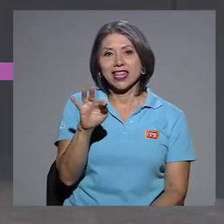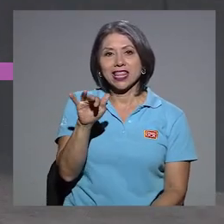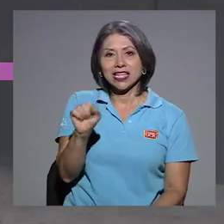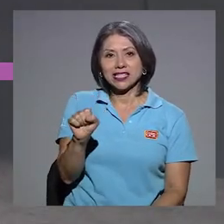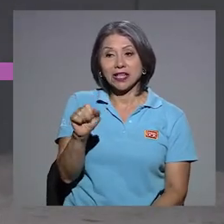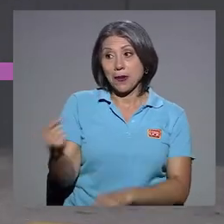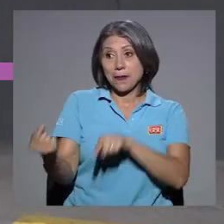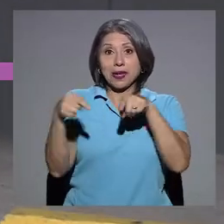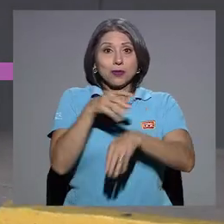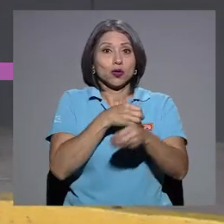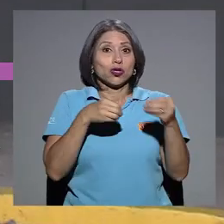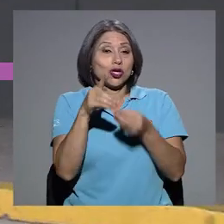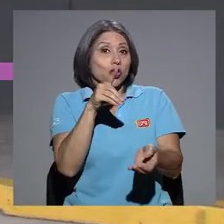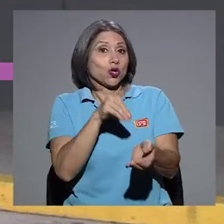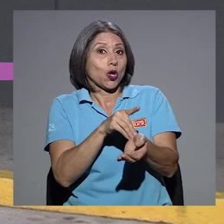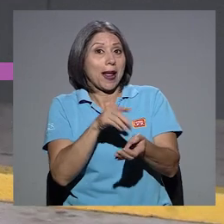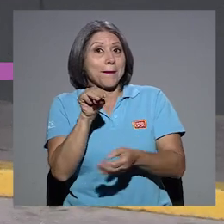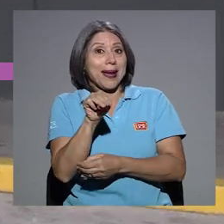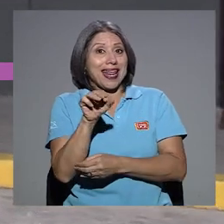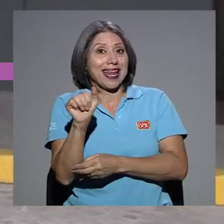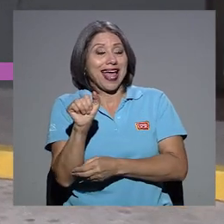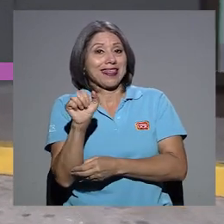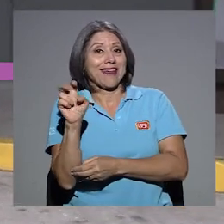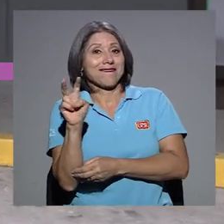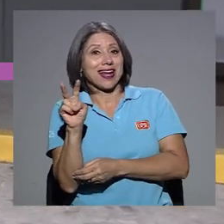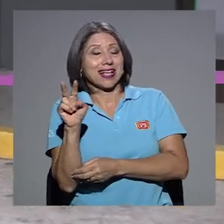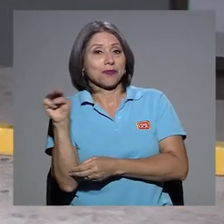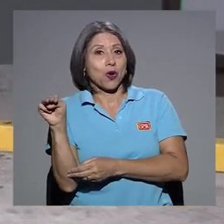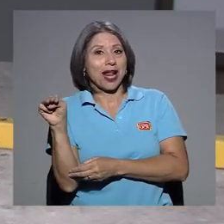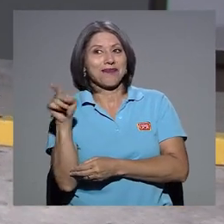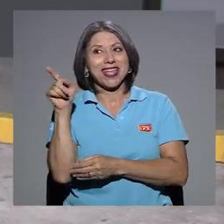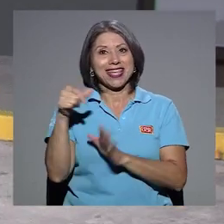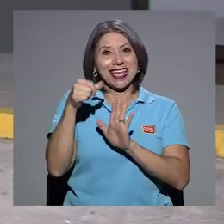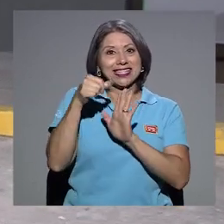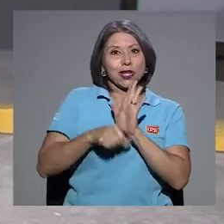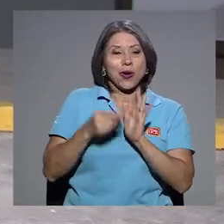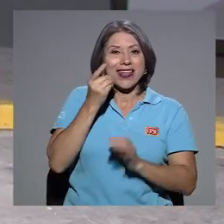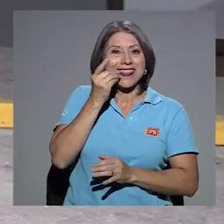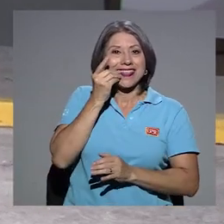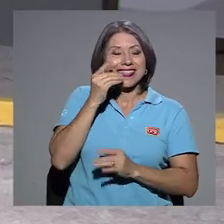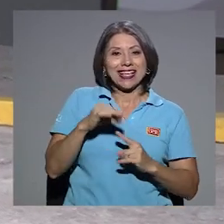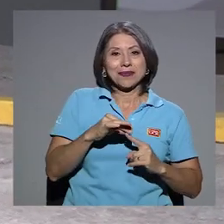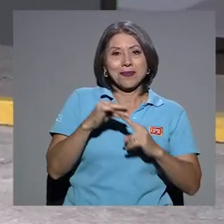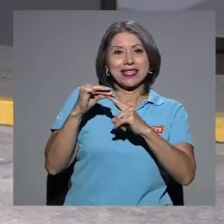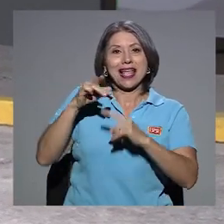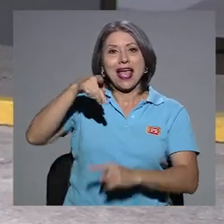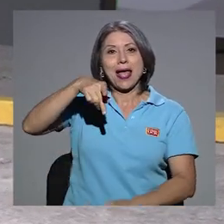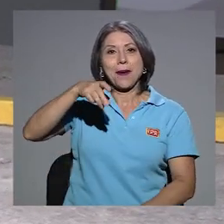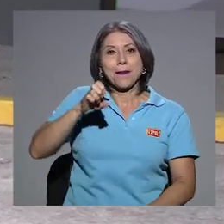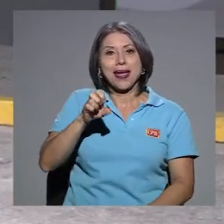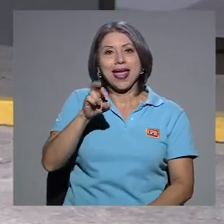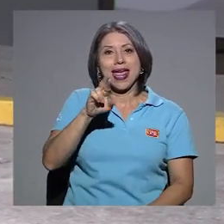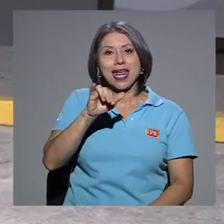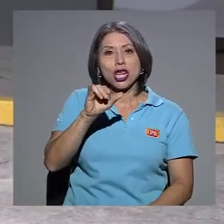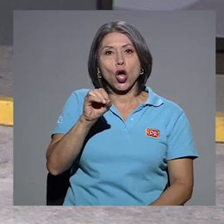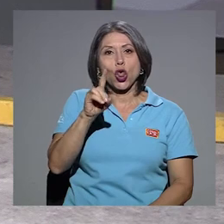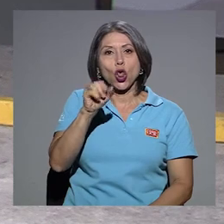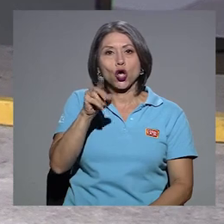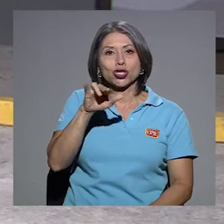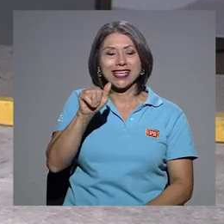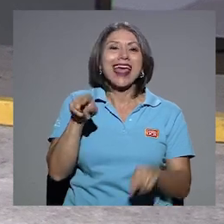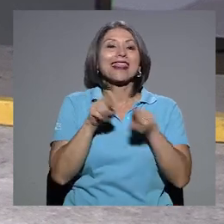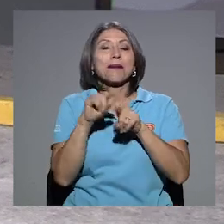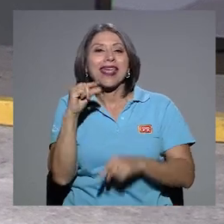de la doctora María Alejandra Vargas Mora. Ella es cirujano dentista, especialista en periodoncia e implantes dentales y además